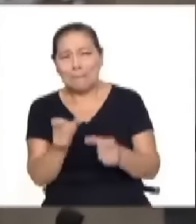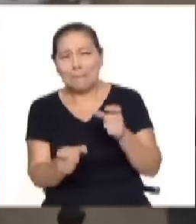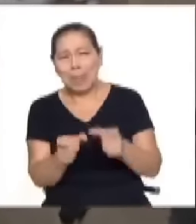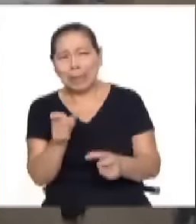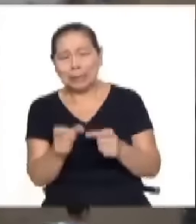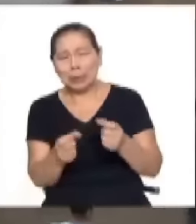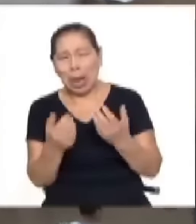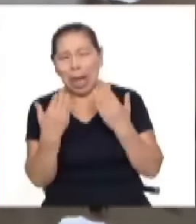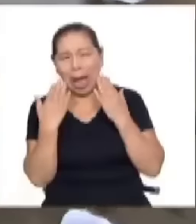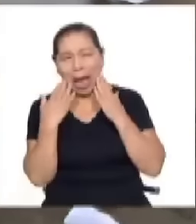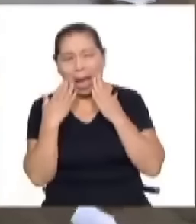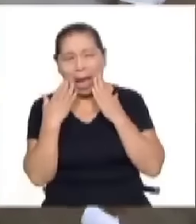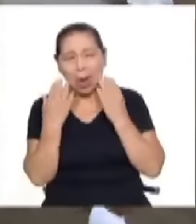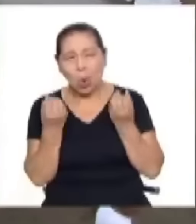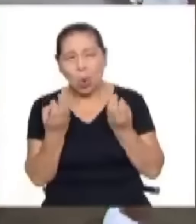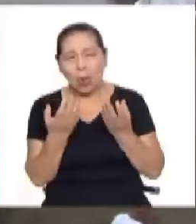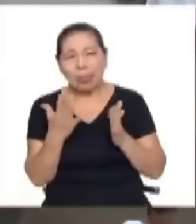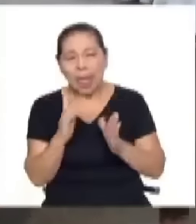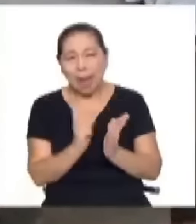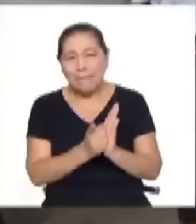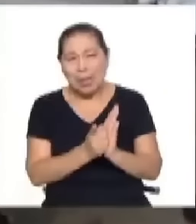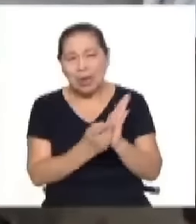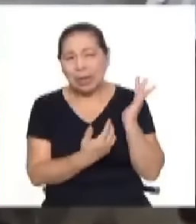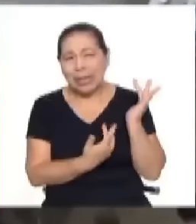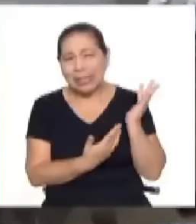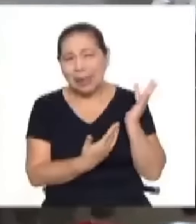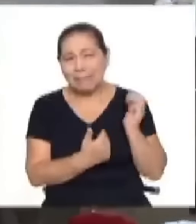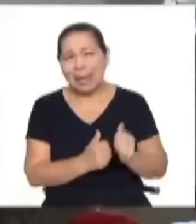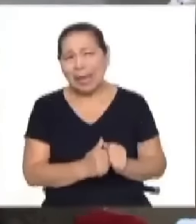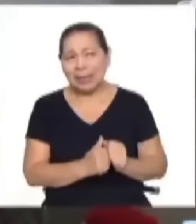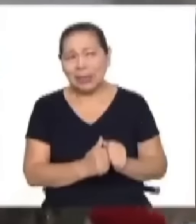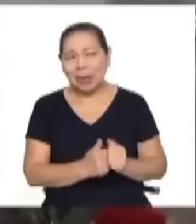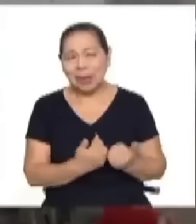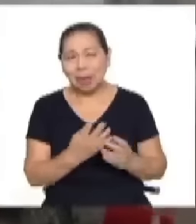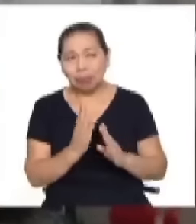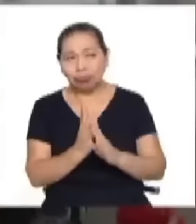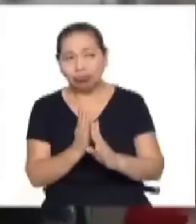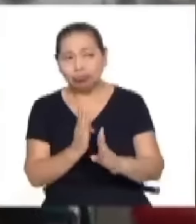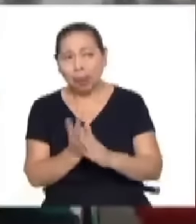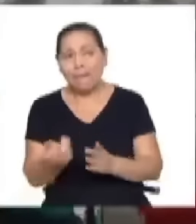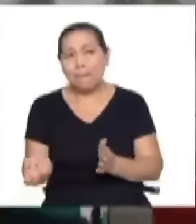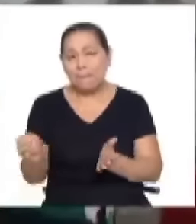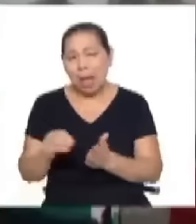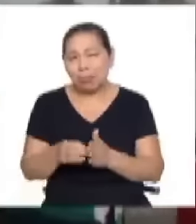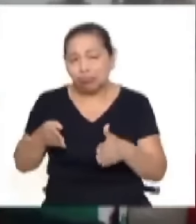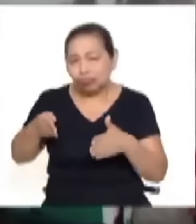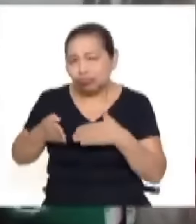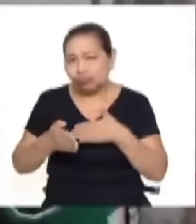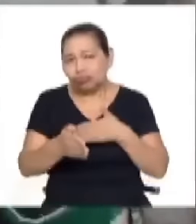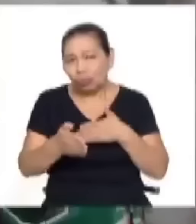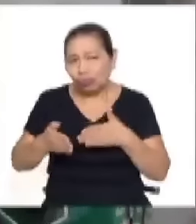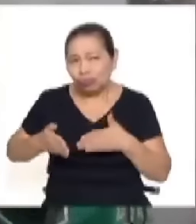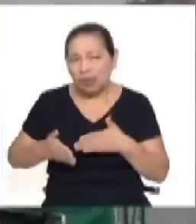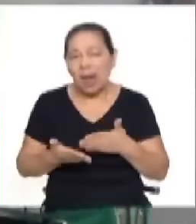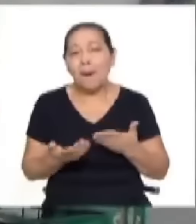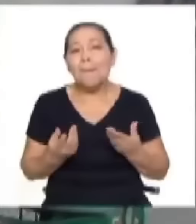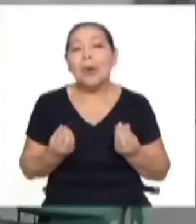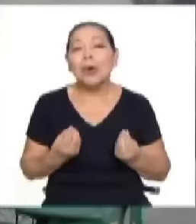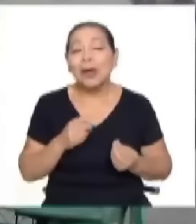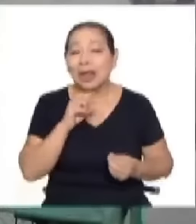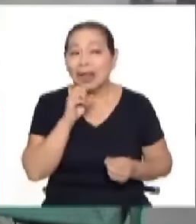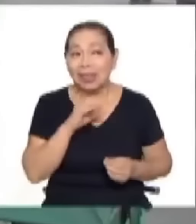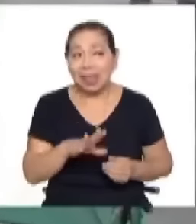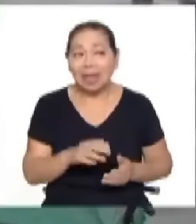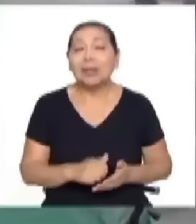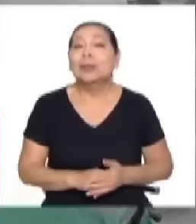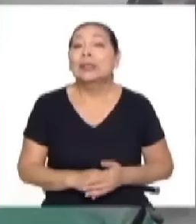en realidad. Hemos estado como 10 minutos esperando aquí y vemos que siguen entrando, siguen ingresando. La información que